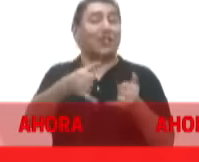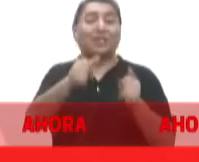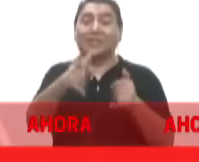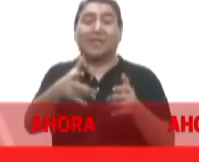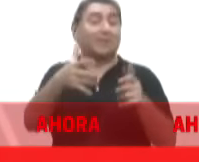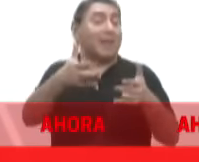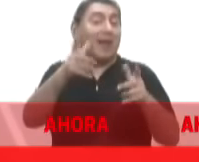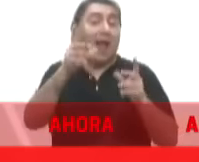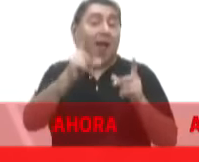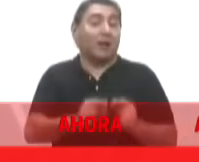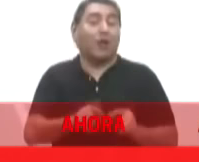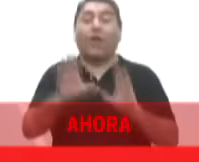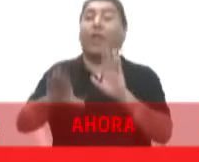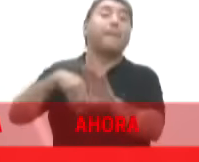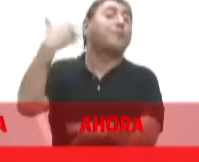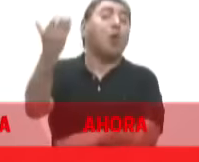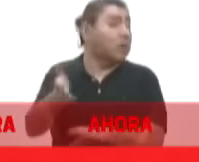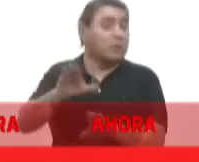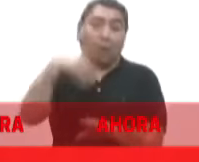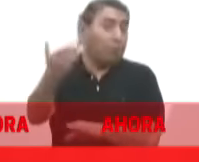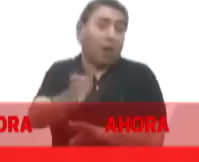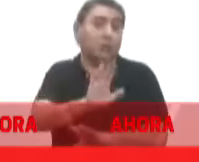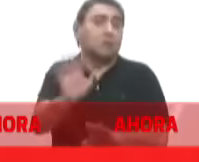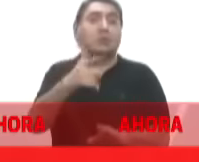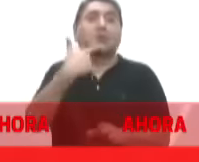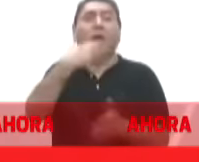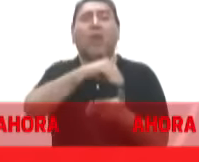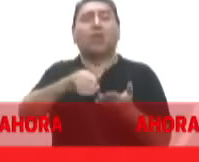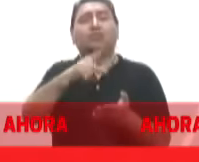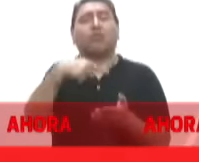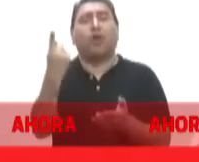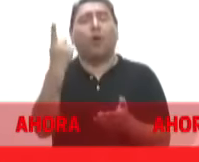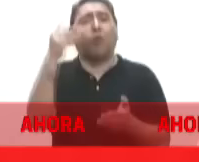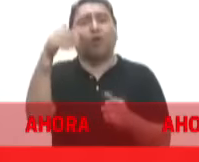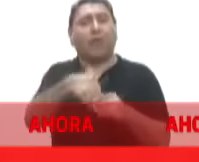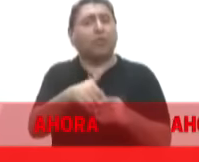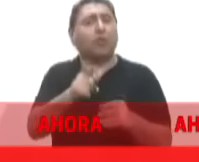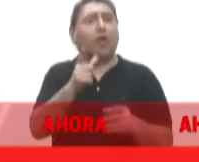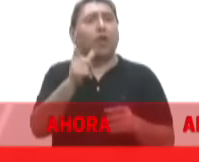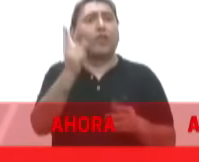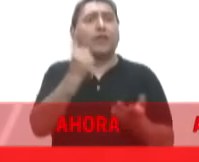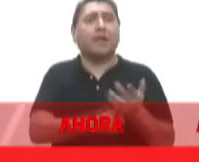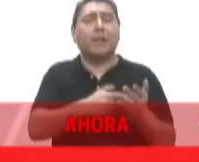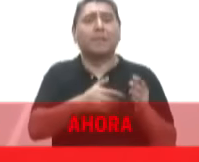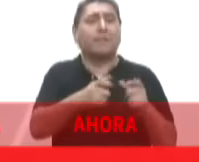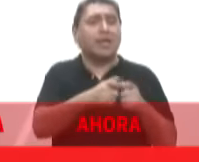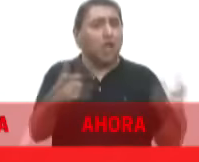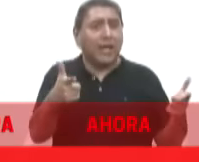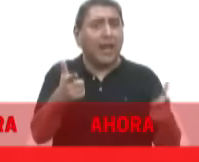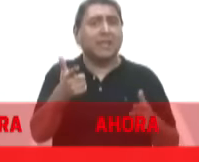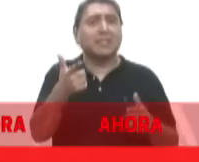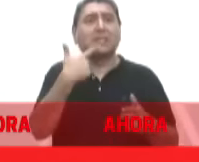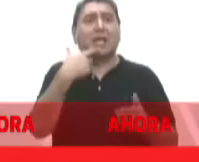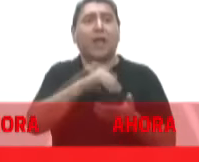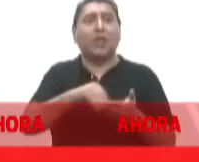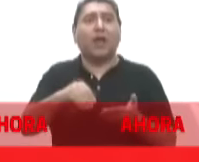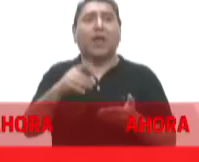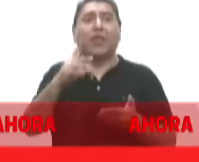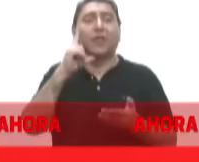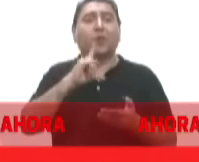Pero después. Bueno. Senador, estamos votando el dictamen de mayoría. Senadora Di Tullio, ¿va a